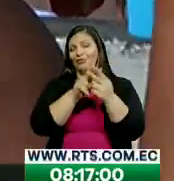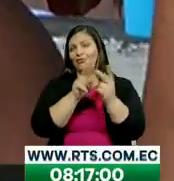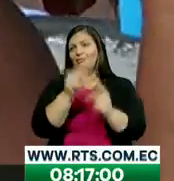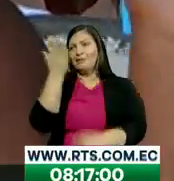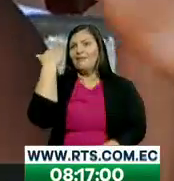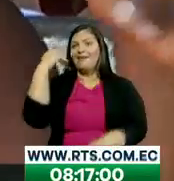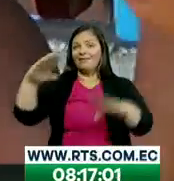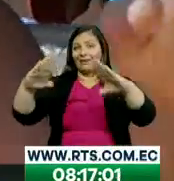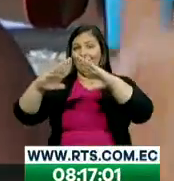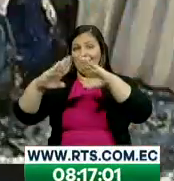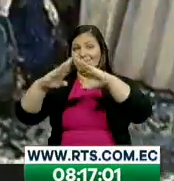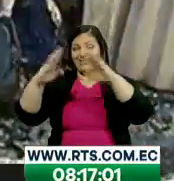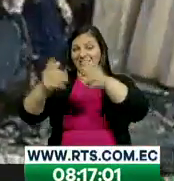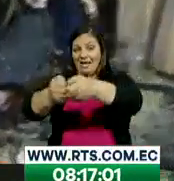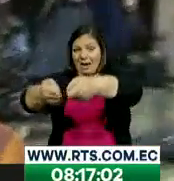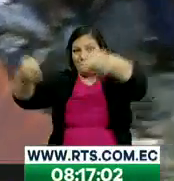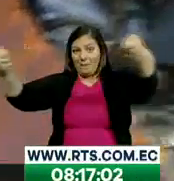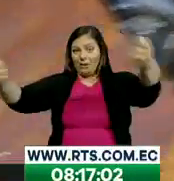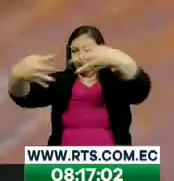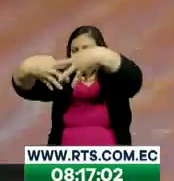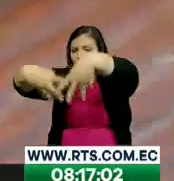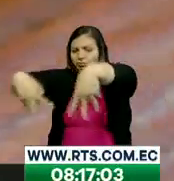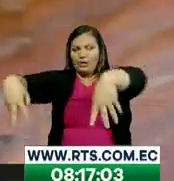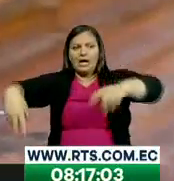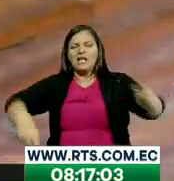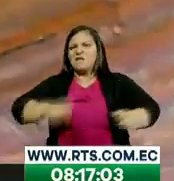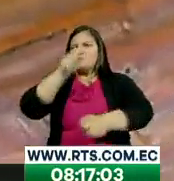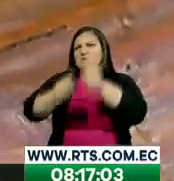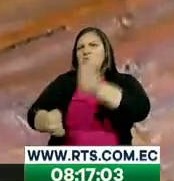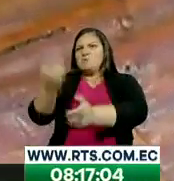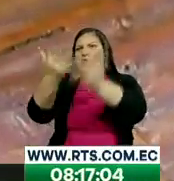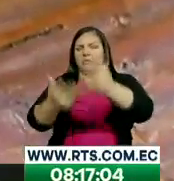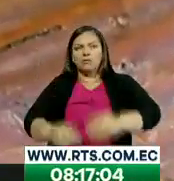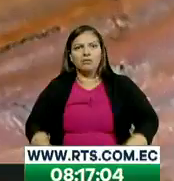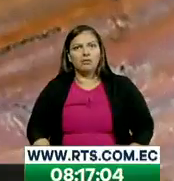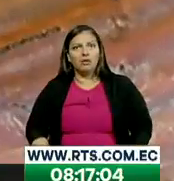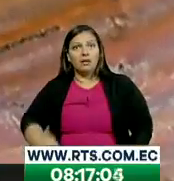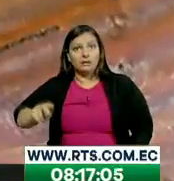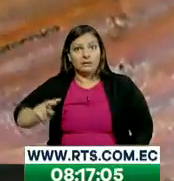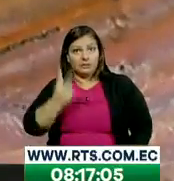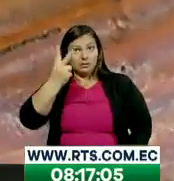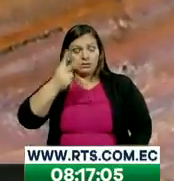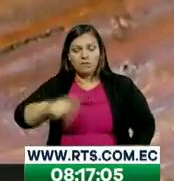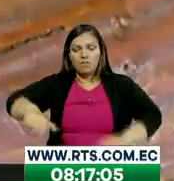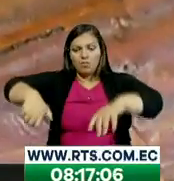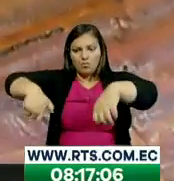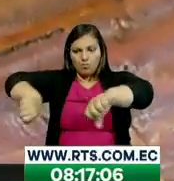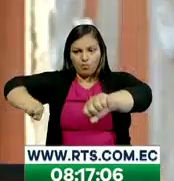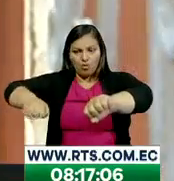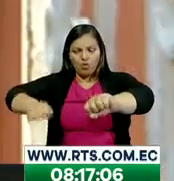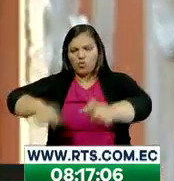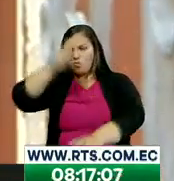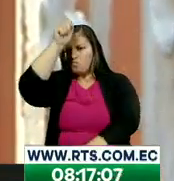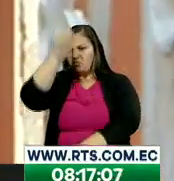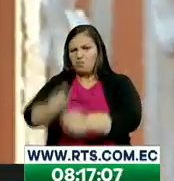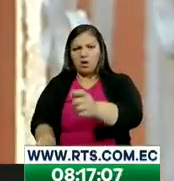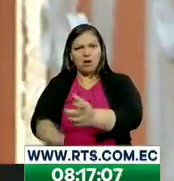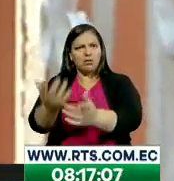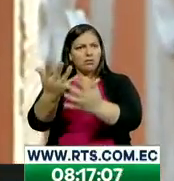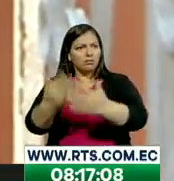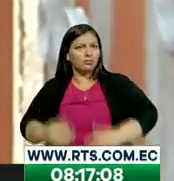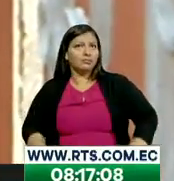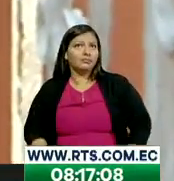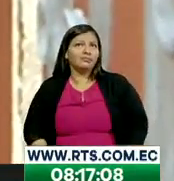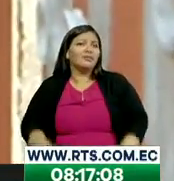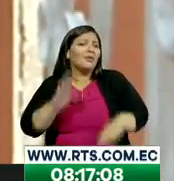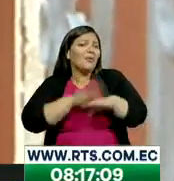vino y le desbarató la moto al chico, y ahorita ya la tercera vez que cogió y le quemó ya la casa. Porque él no se puso los pantalones bien puestos